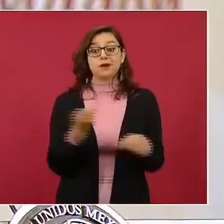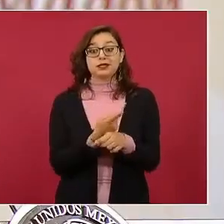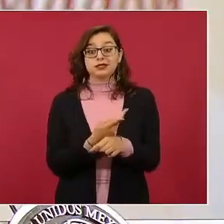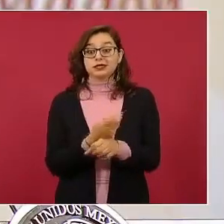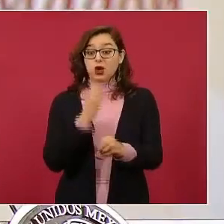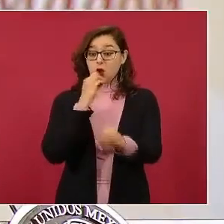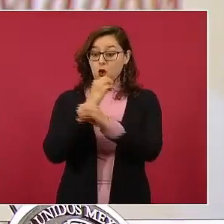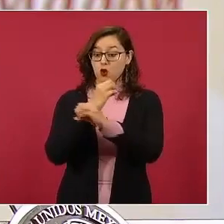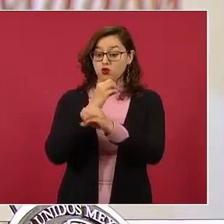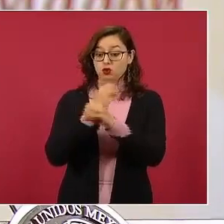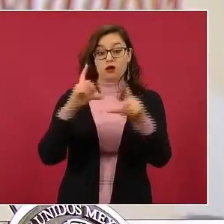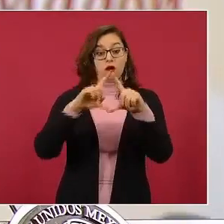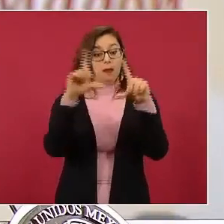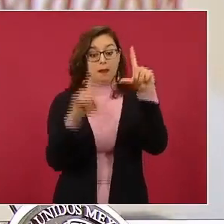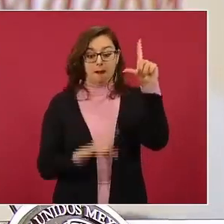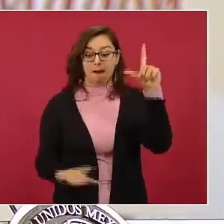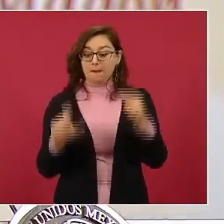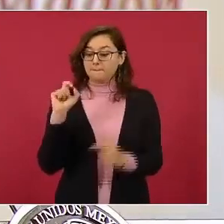los 20,000.